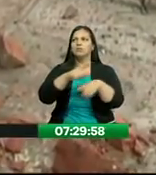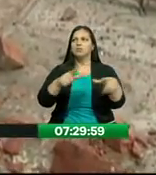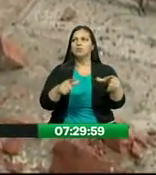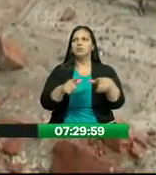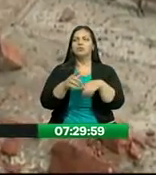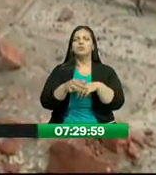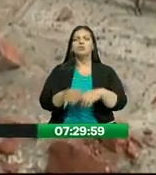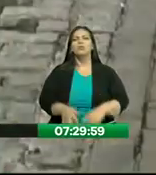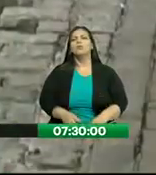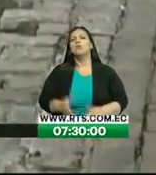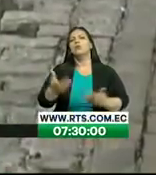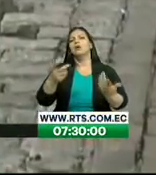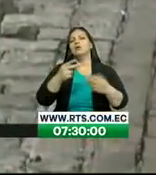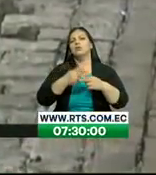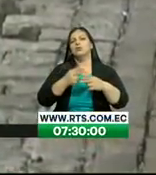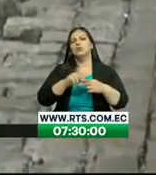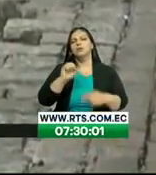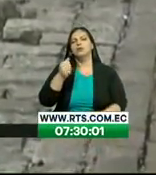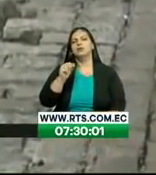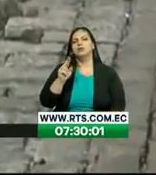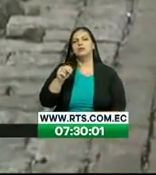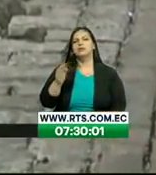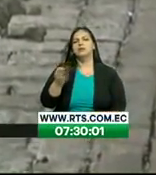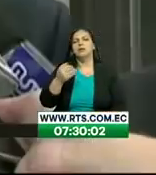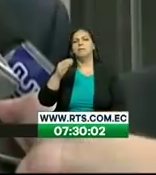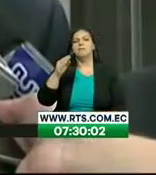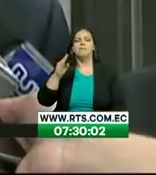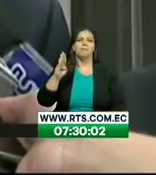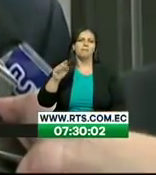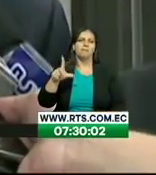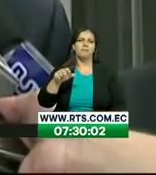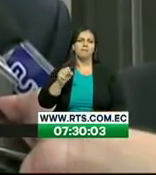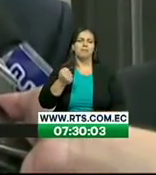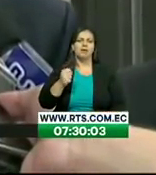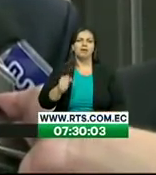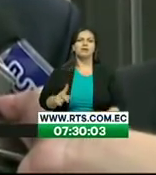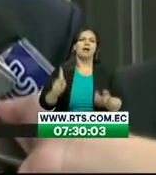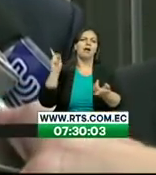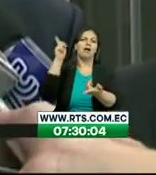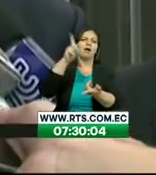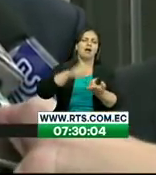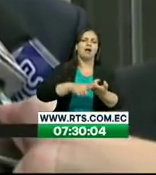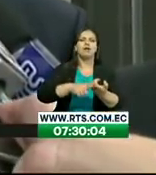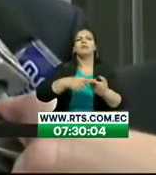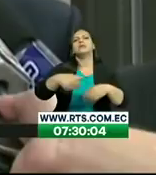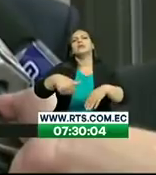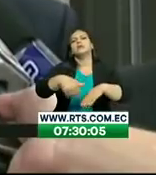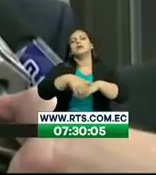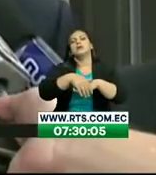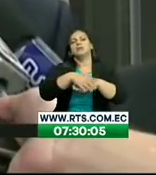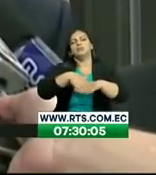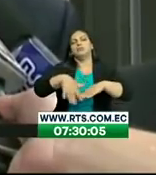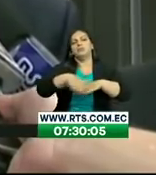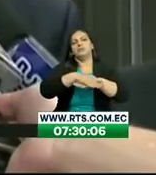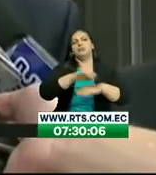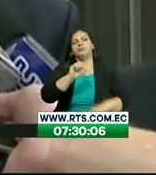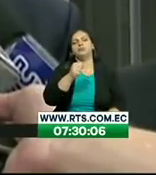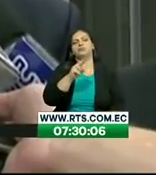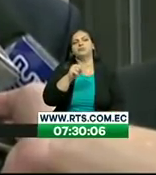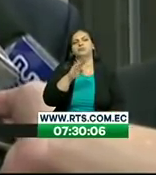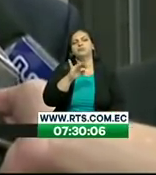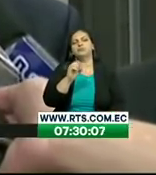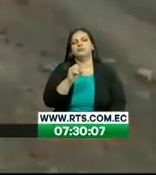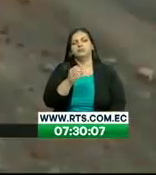de San Blas y termina en la Plaza de Santo Domingo. Y hemos visto que las vías, que hay casas, que hay iglesias que